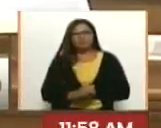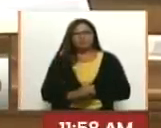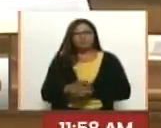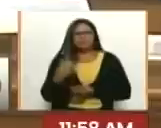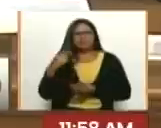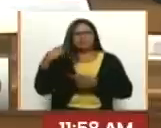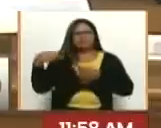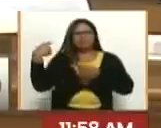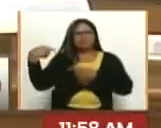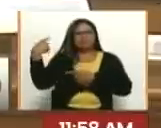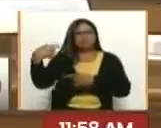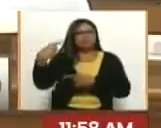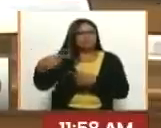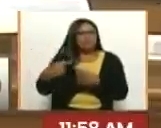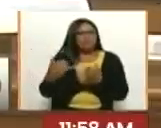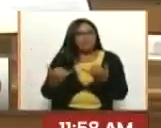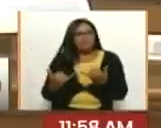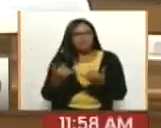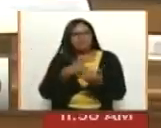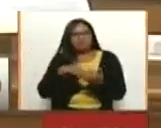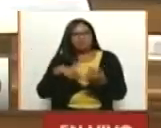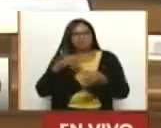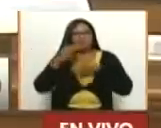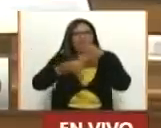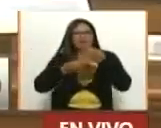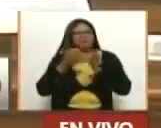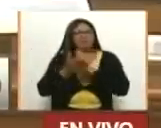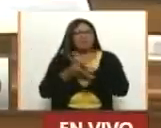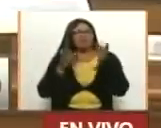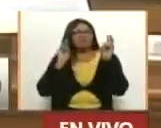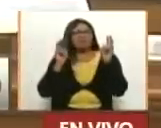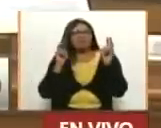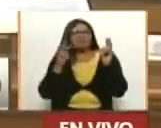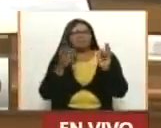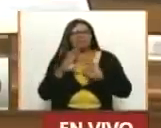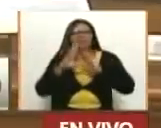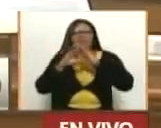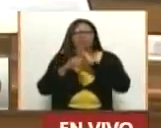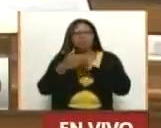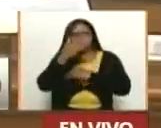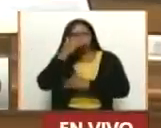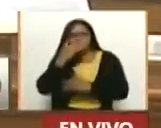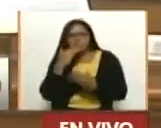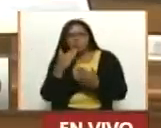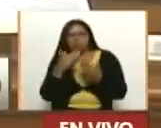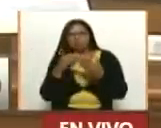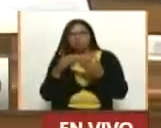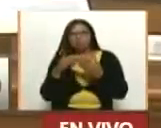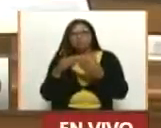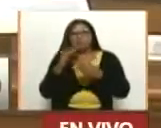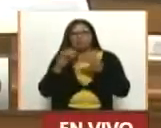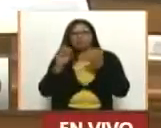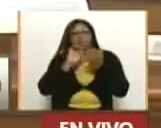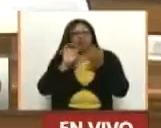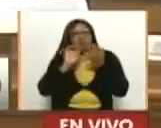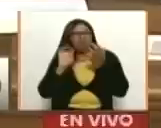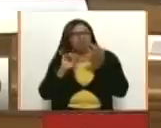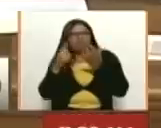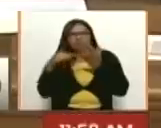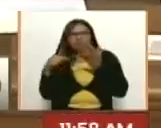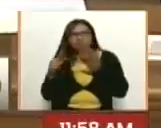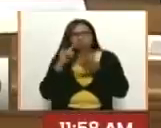bastante tiempo hablando sobre el tema de la corrupción, del burocratismo, de los vicios,